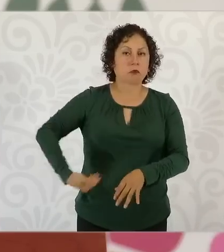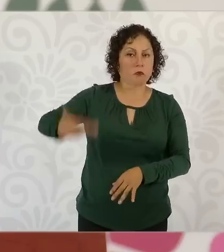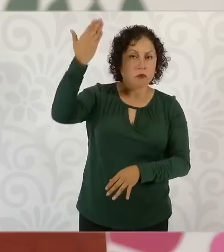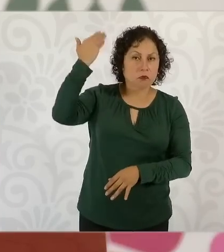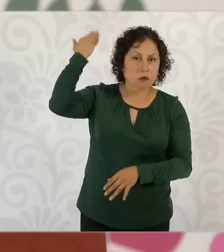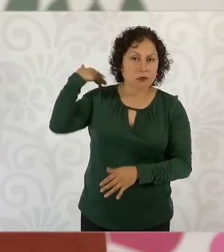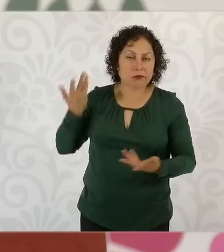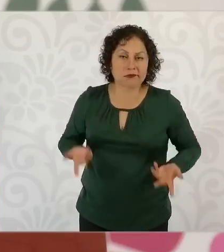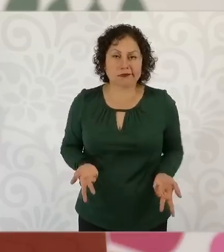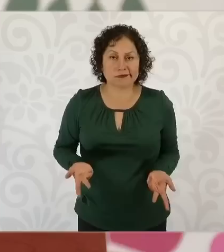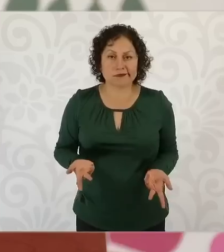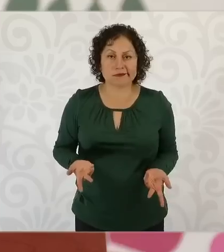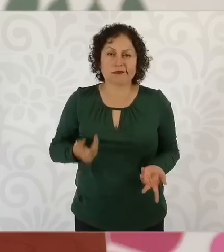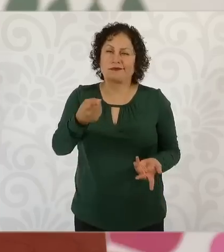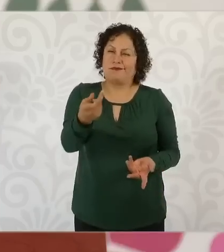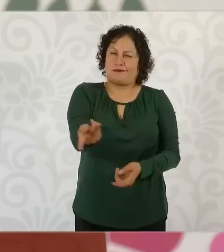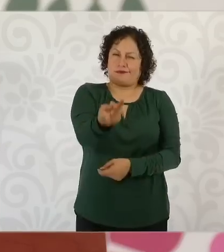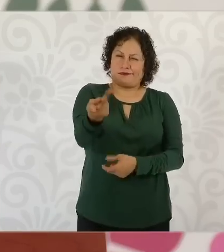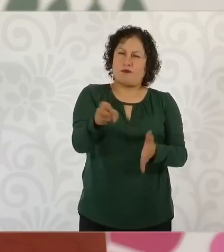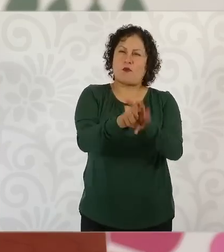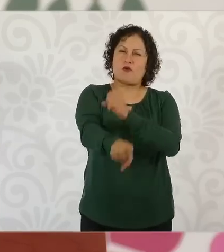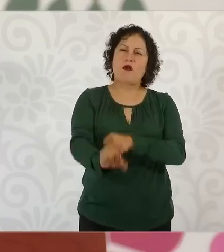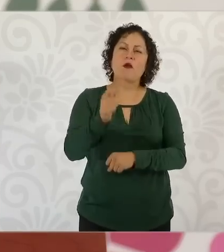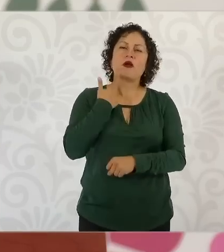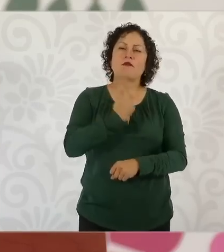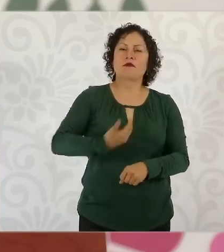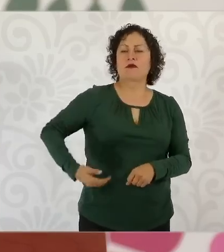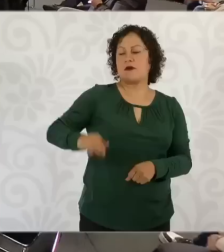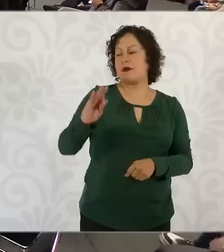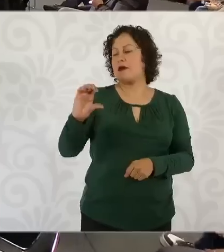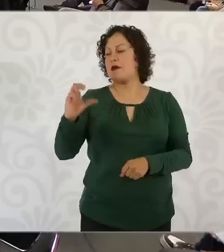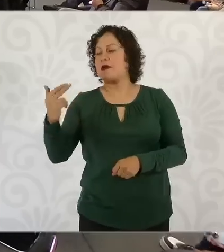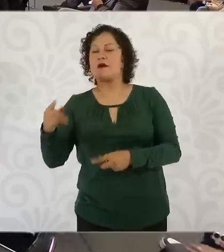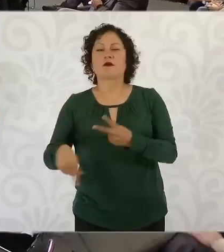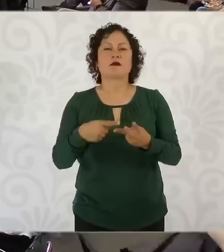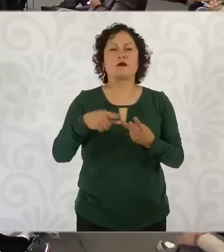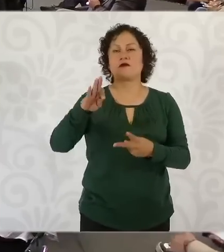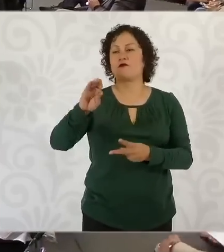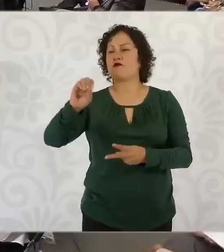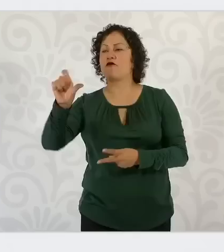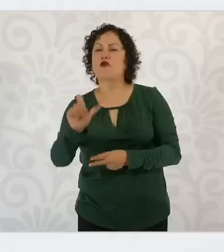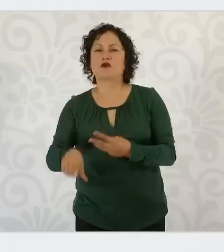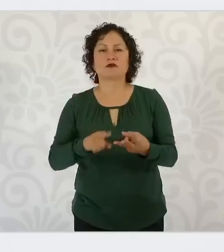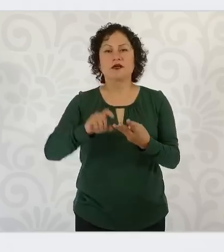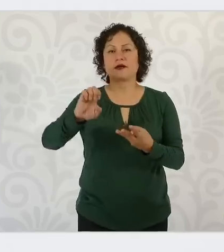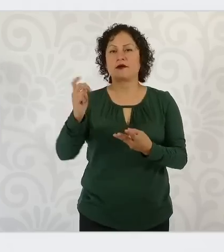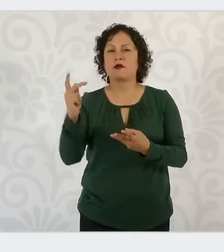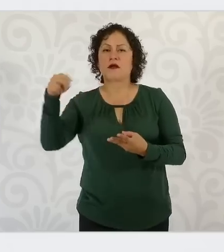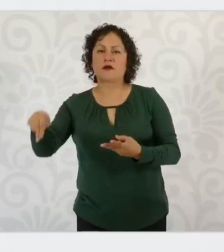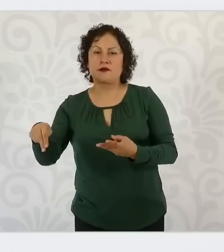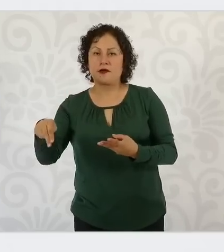Y no me digan que con Calderón o con Fox o con Peña eran muy independientes y